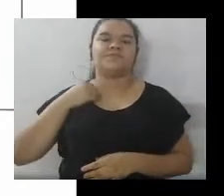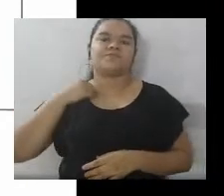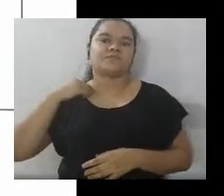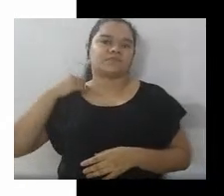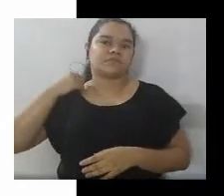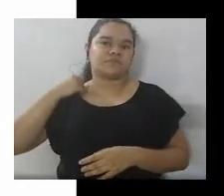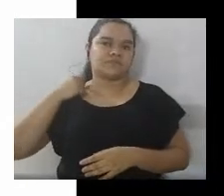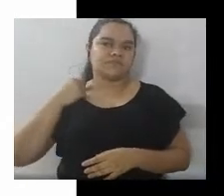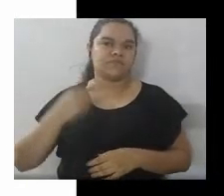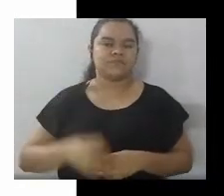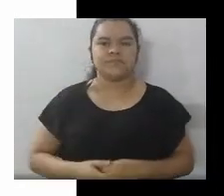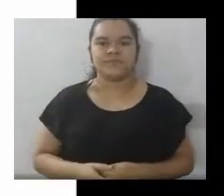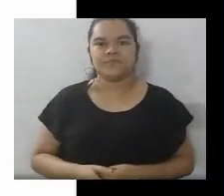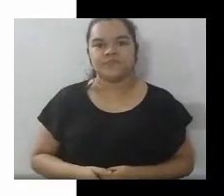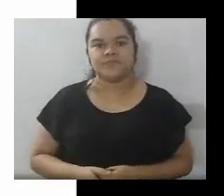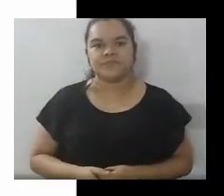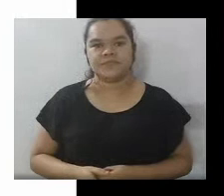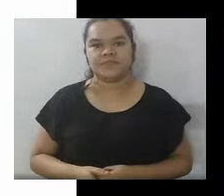Bien.